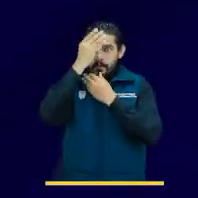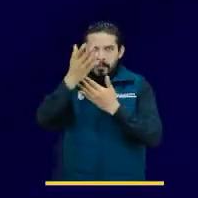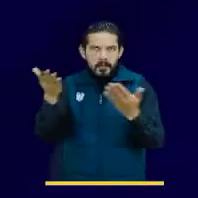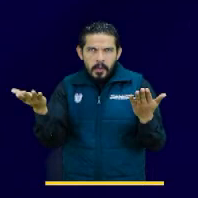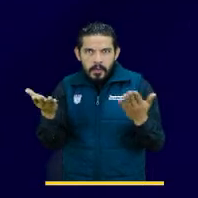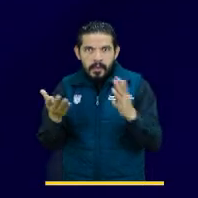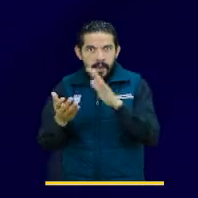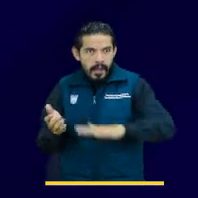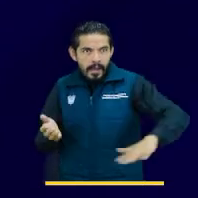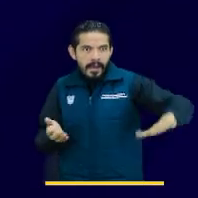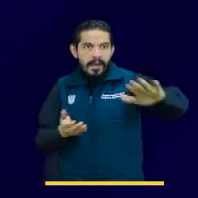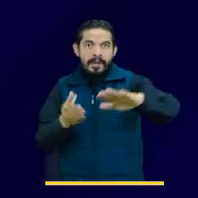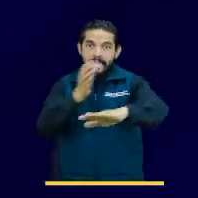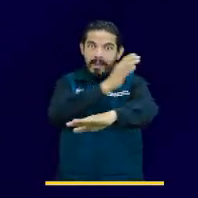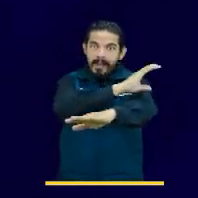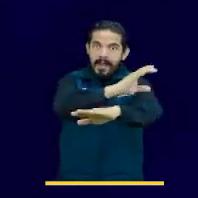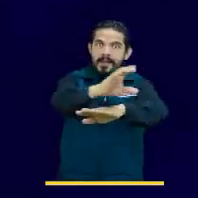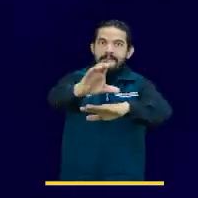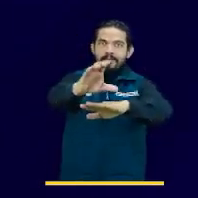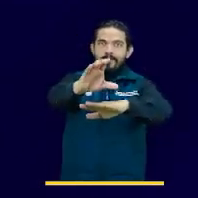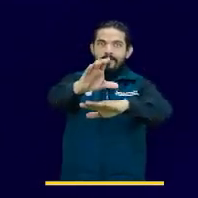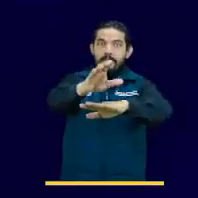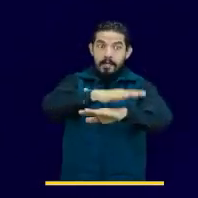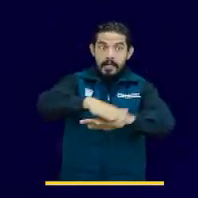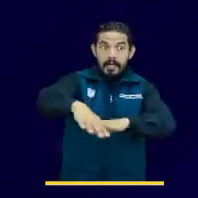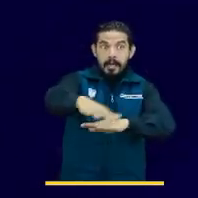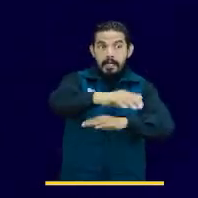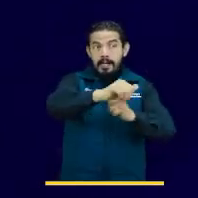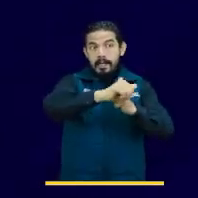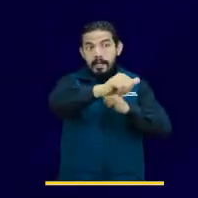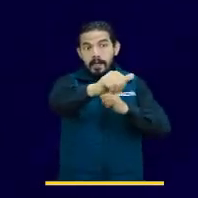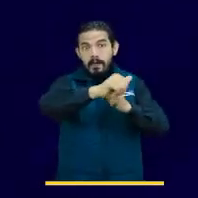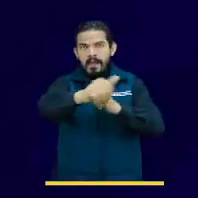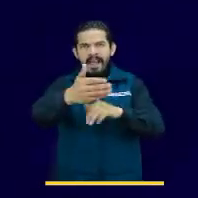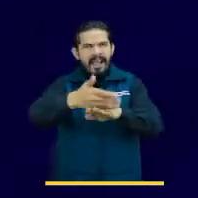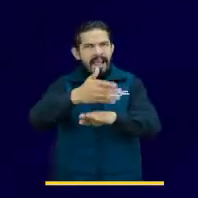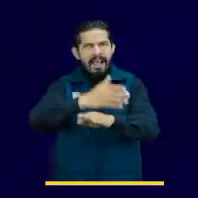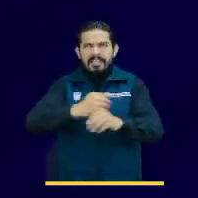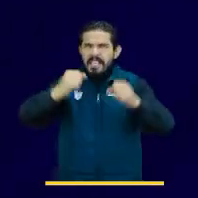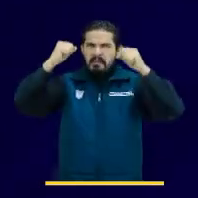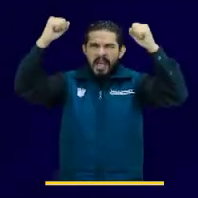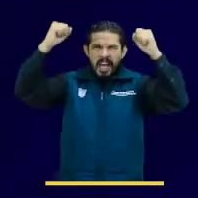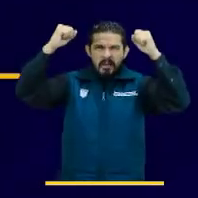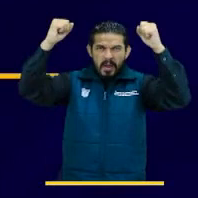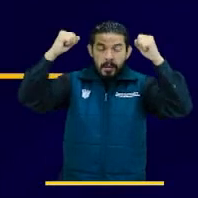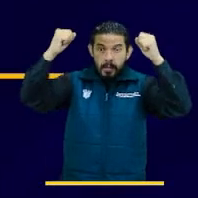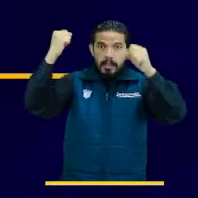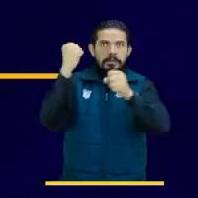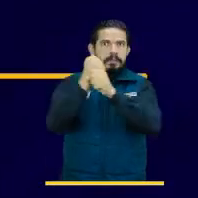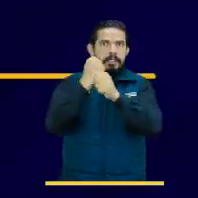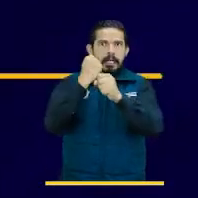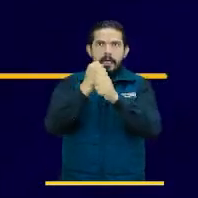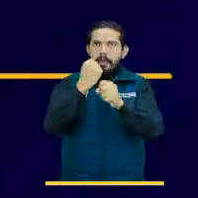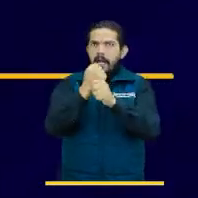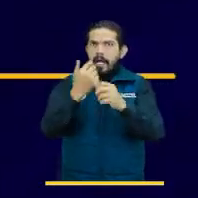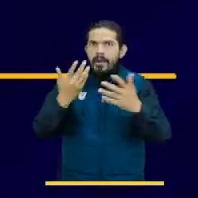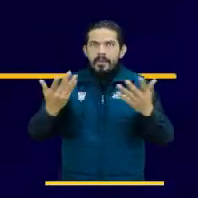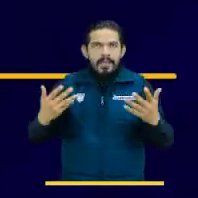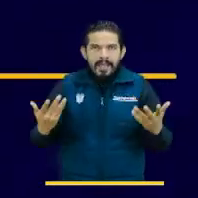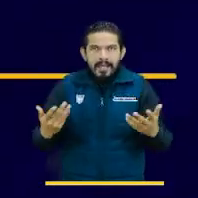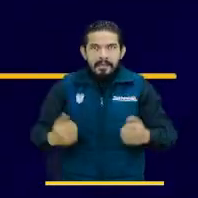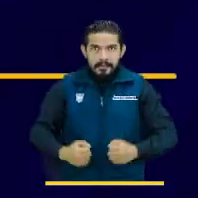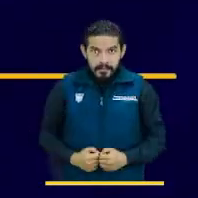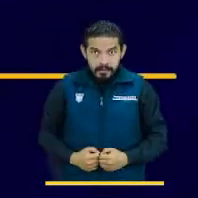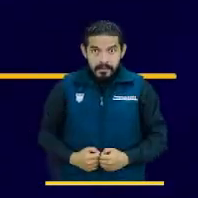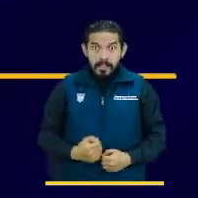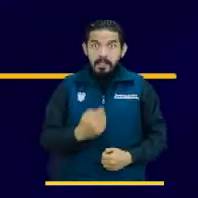campo, en las zonas rurales, que luego del paro nacional, el empleo adecuado pasó